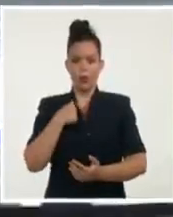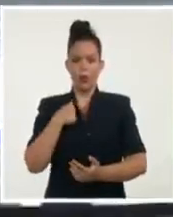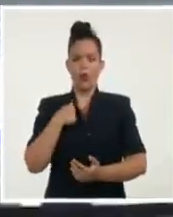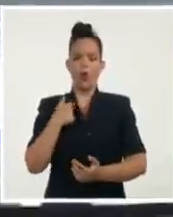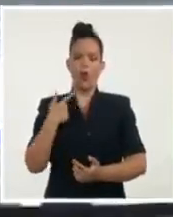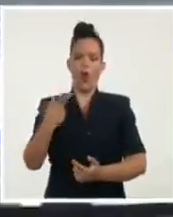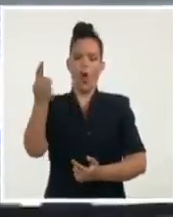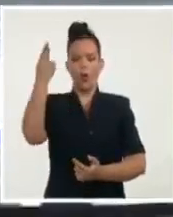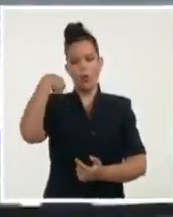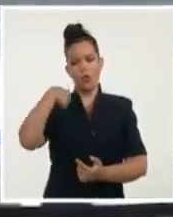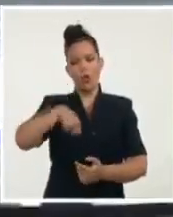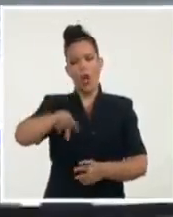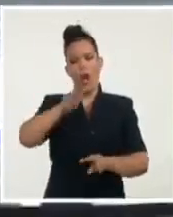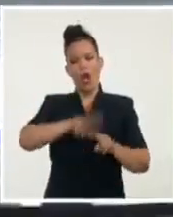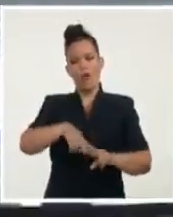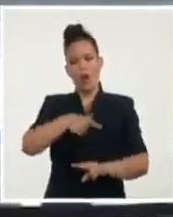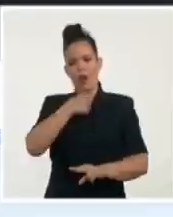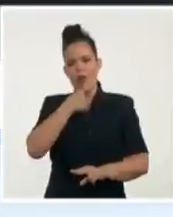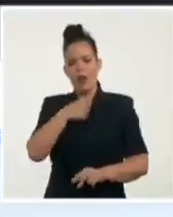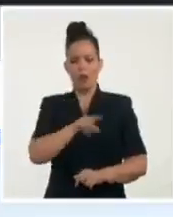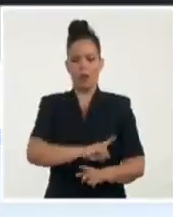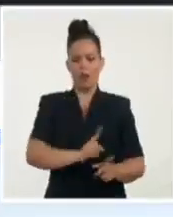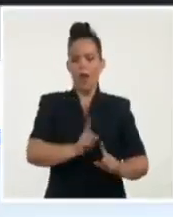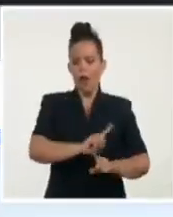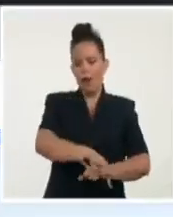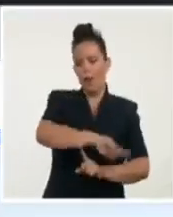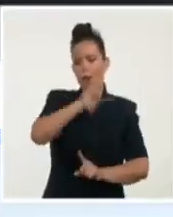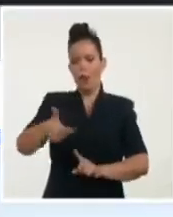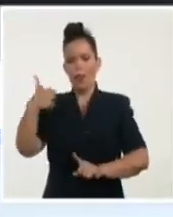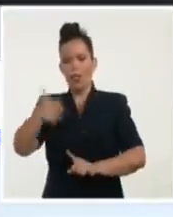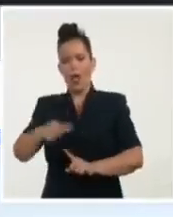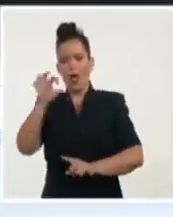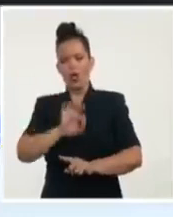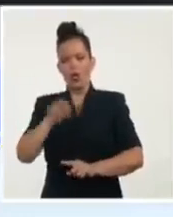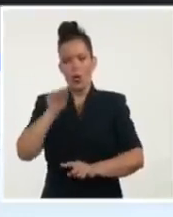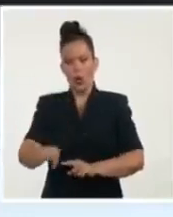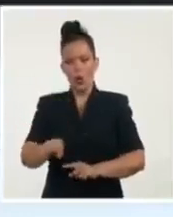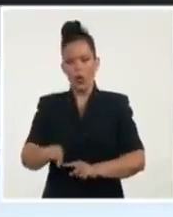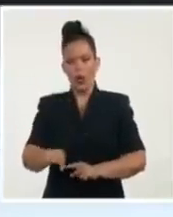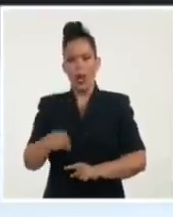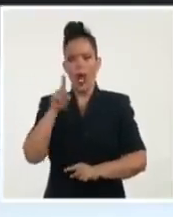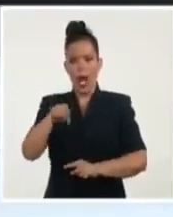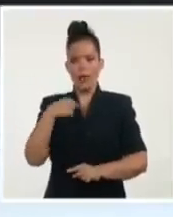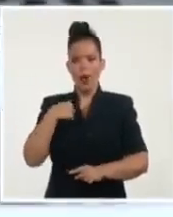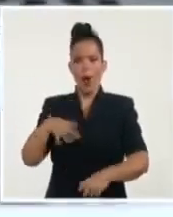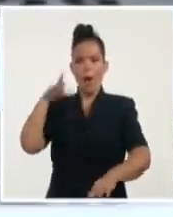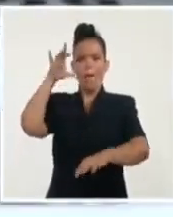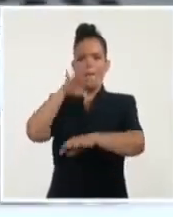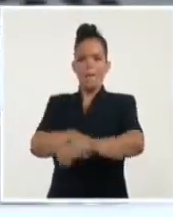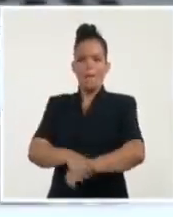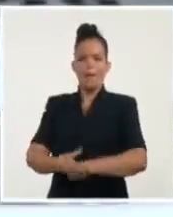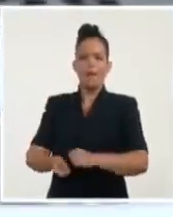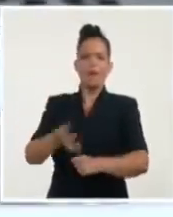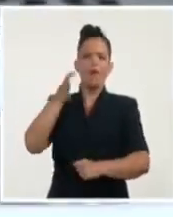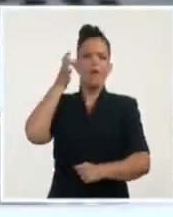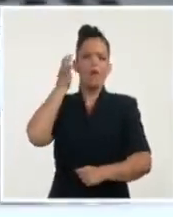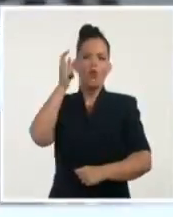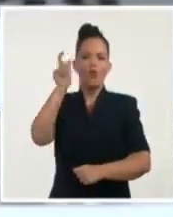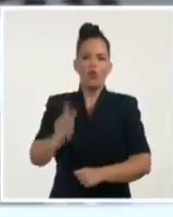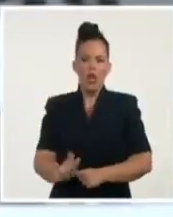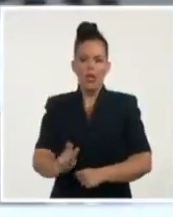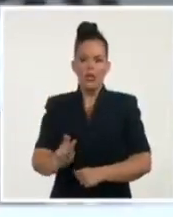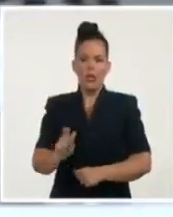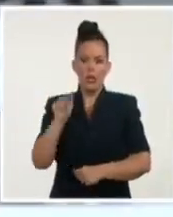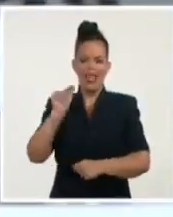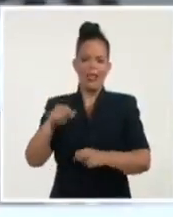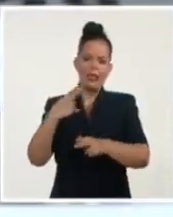entregué el carro y me fui en un camión para 10 de octubre. Tengo una detención, me mordieron, una muchacha me mordió. La detuve,